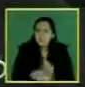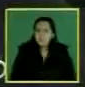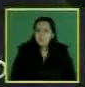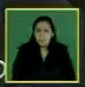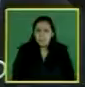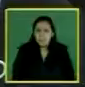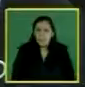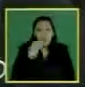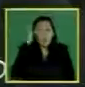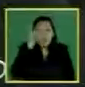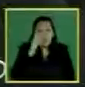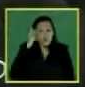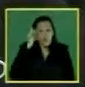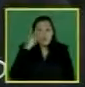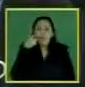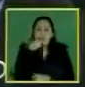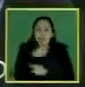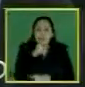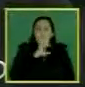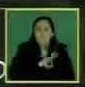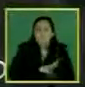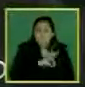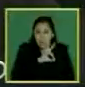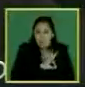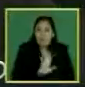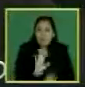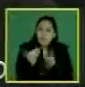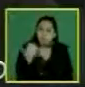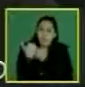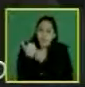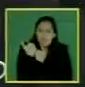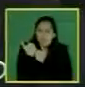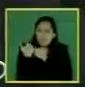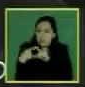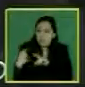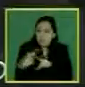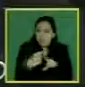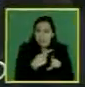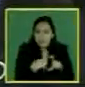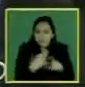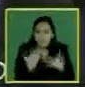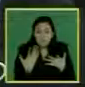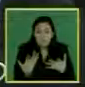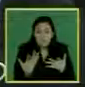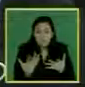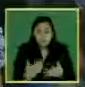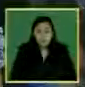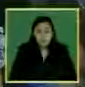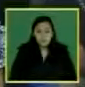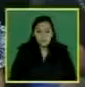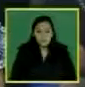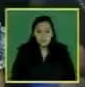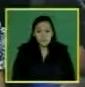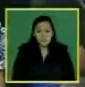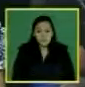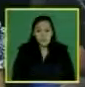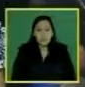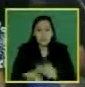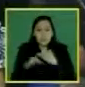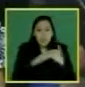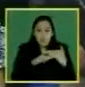Significa conciencia del deber social. Conciencia de la responsabilidad para con los demás. Significa conciencia de la